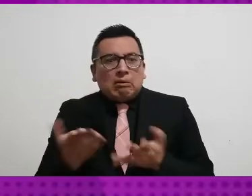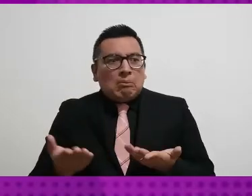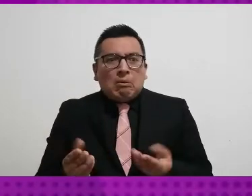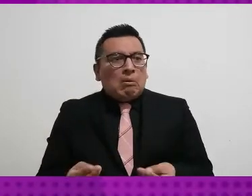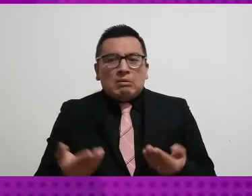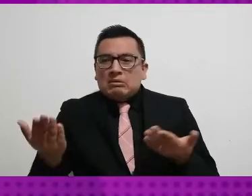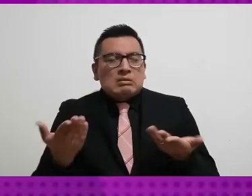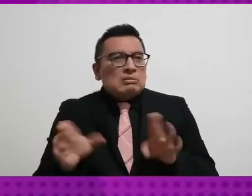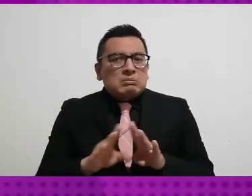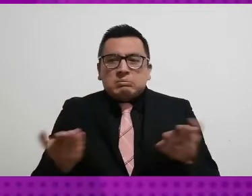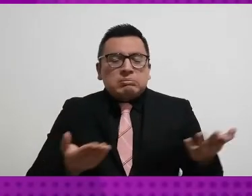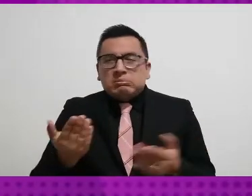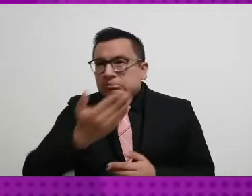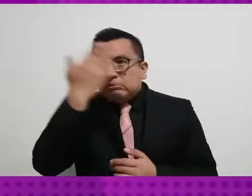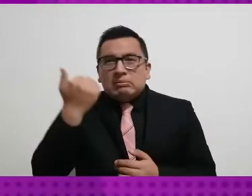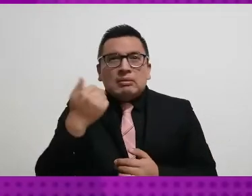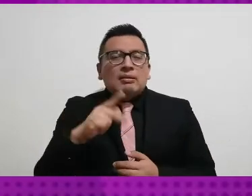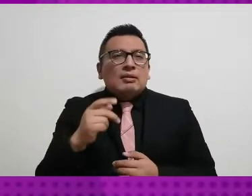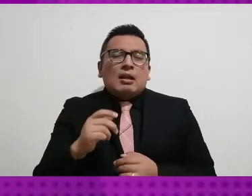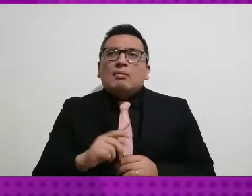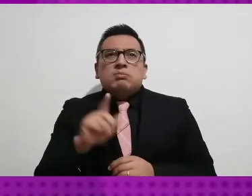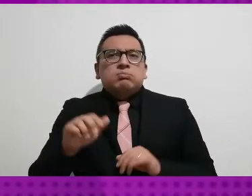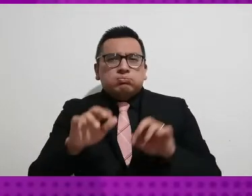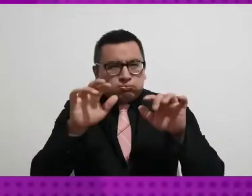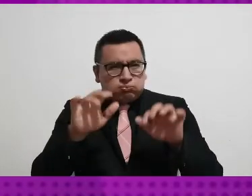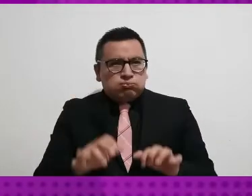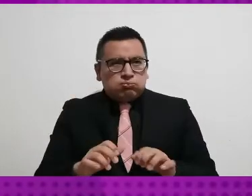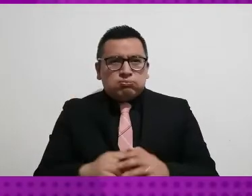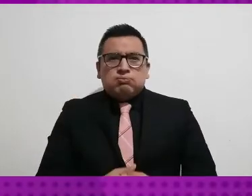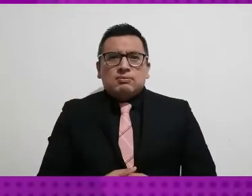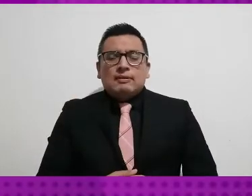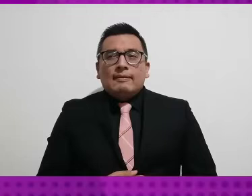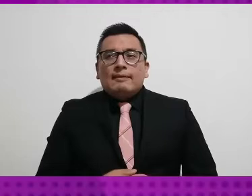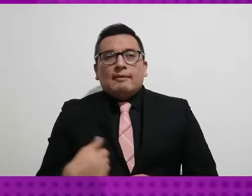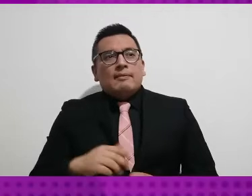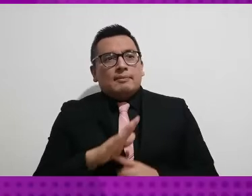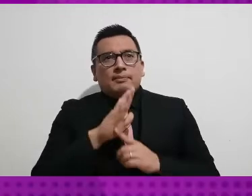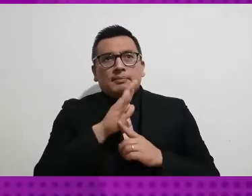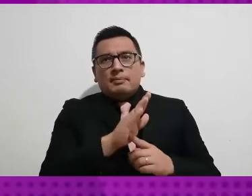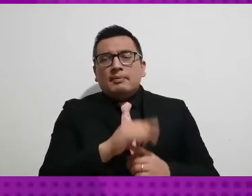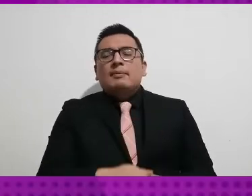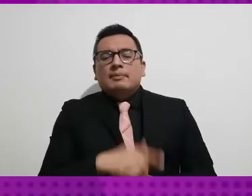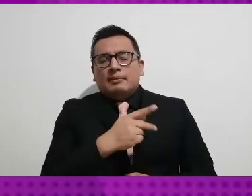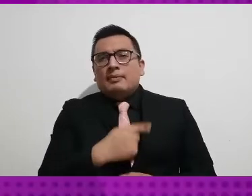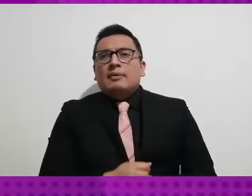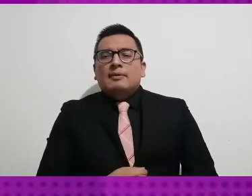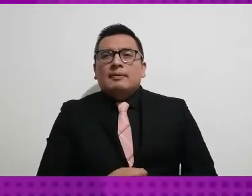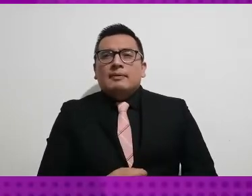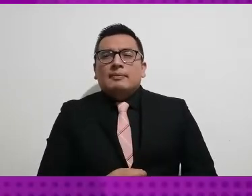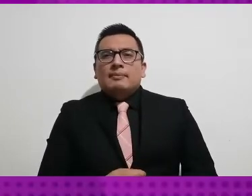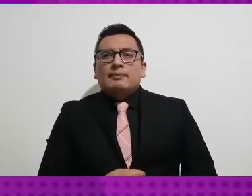como una forma de comparación de las metodologías. Y bueno, al final cuando llega la etapa del ensayo, yo presento en la Junta Local